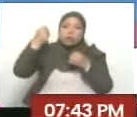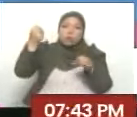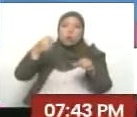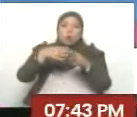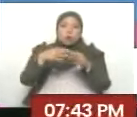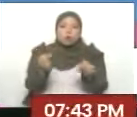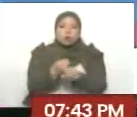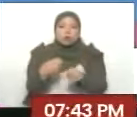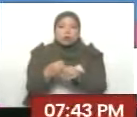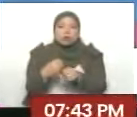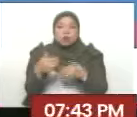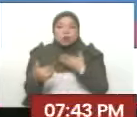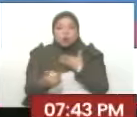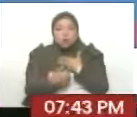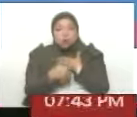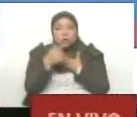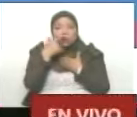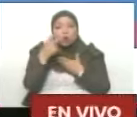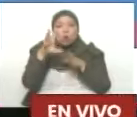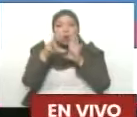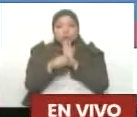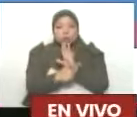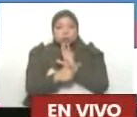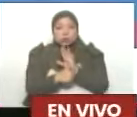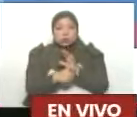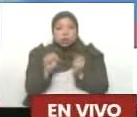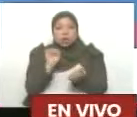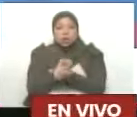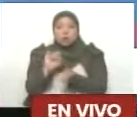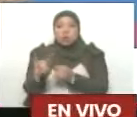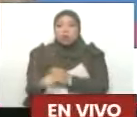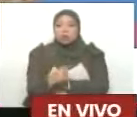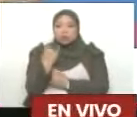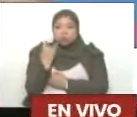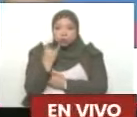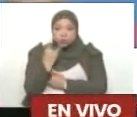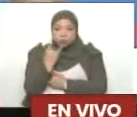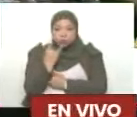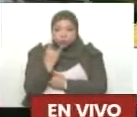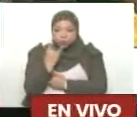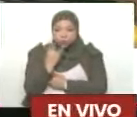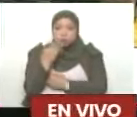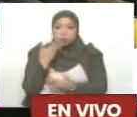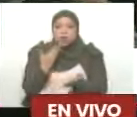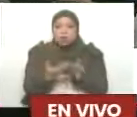todo contra la inmoralidad, la corrupción y la traición. Ahí les dejo la propuesta,